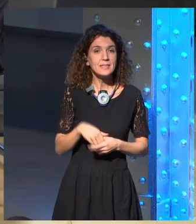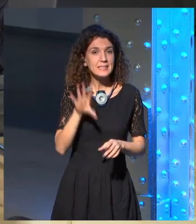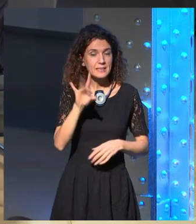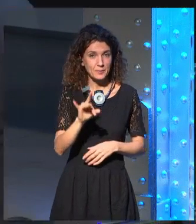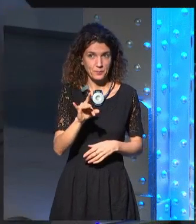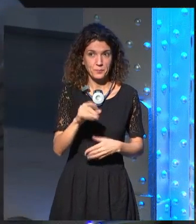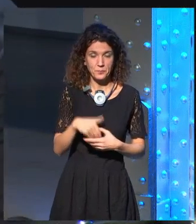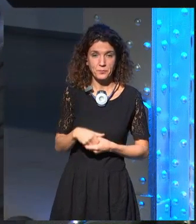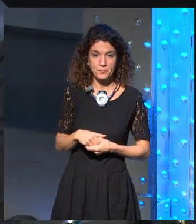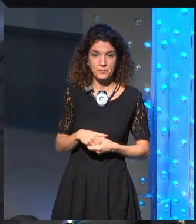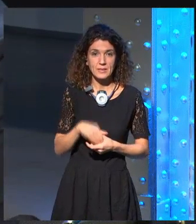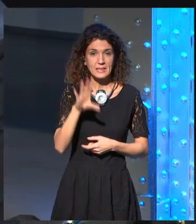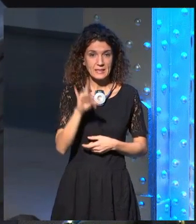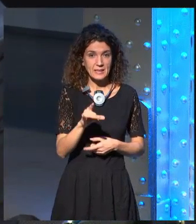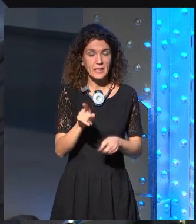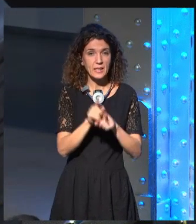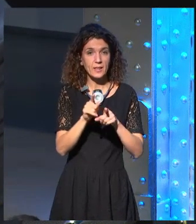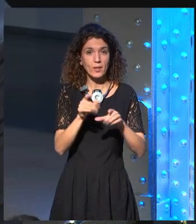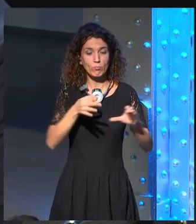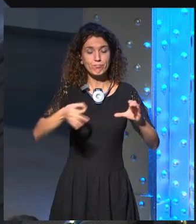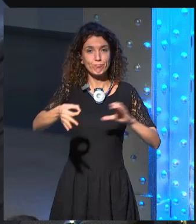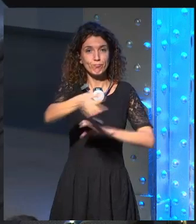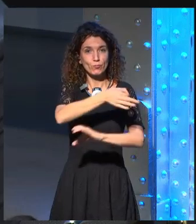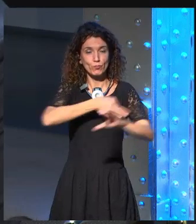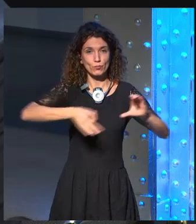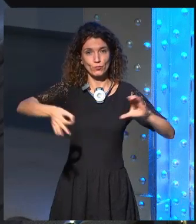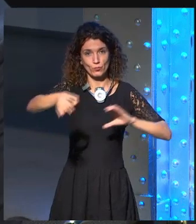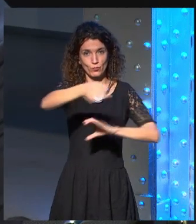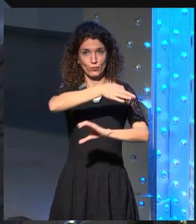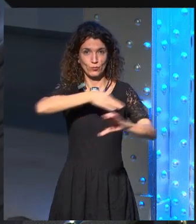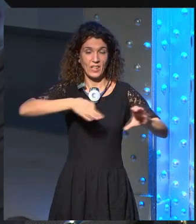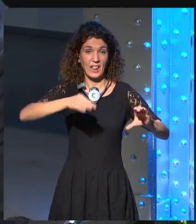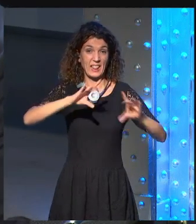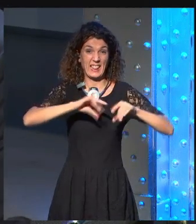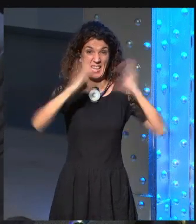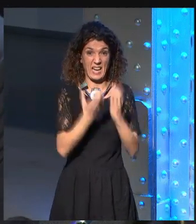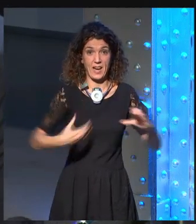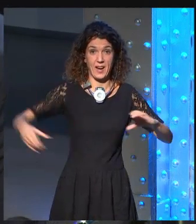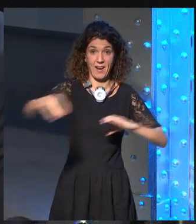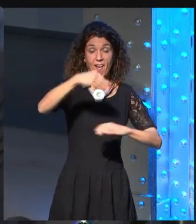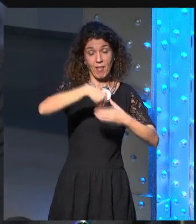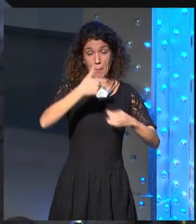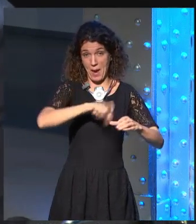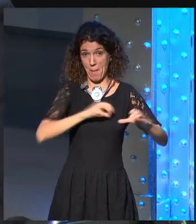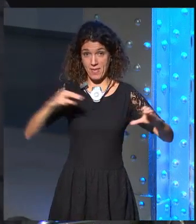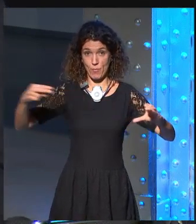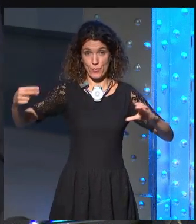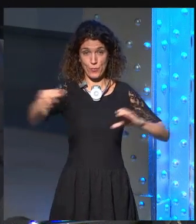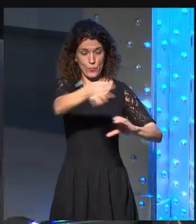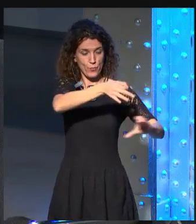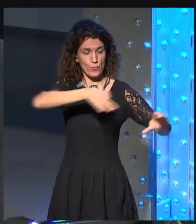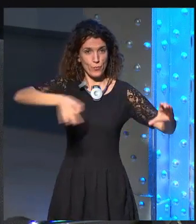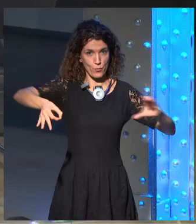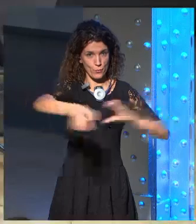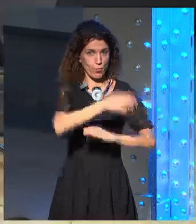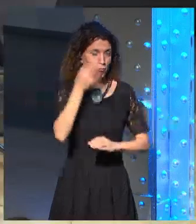Yes, Sí, volamos varias veces por encima, por toda la Tierra, incluyendo España. Eso sí, es